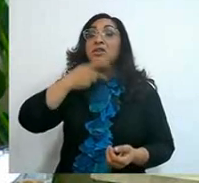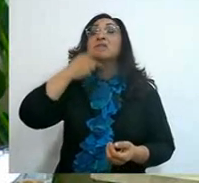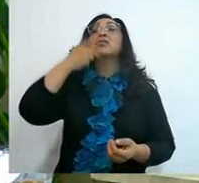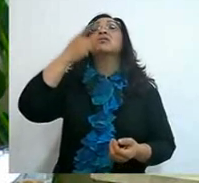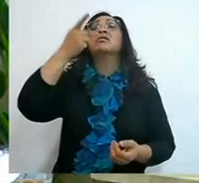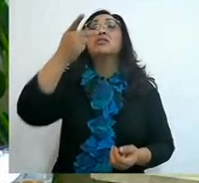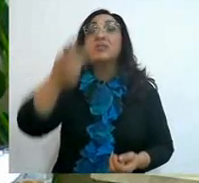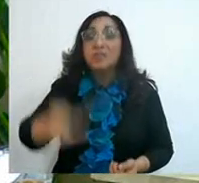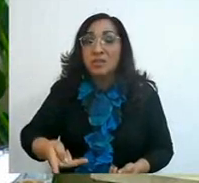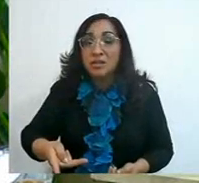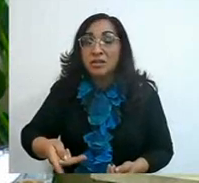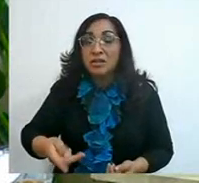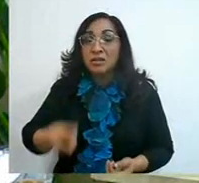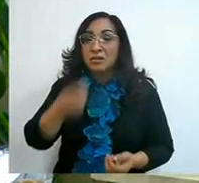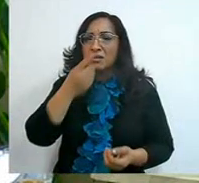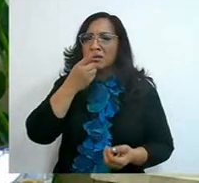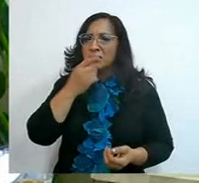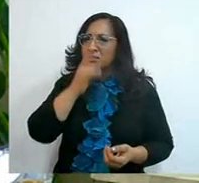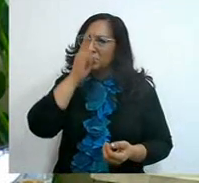soliviantaste ánimos,